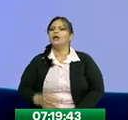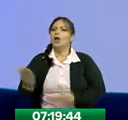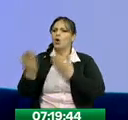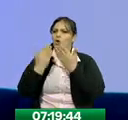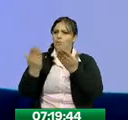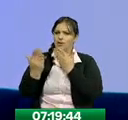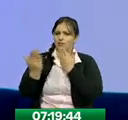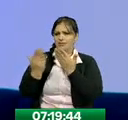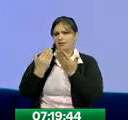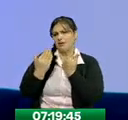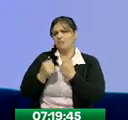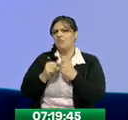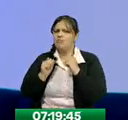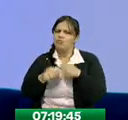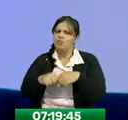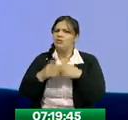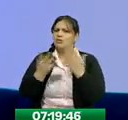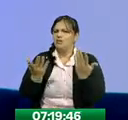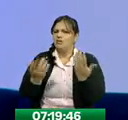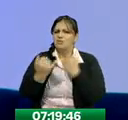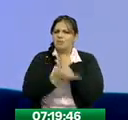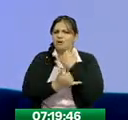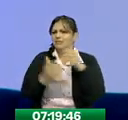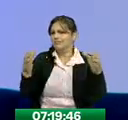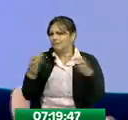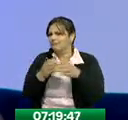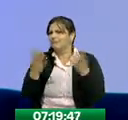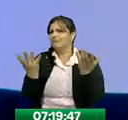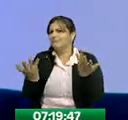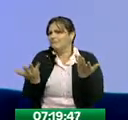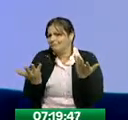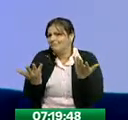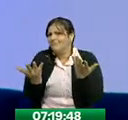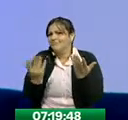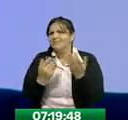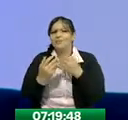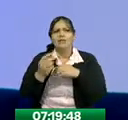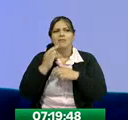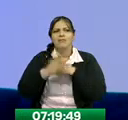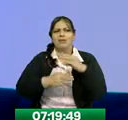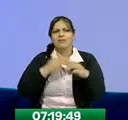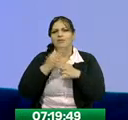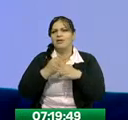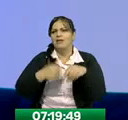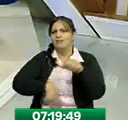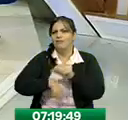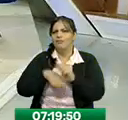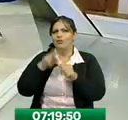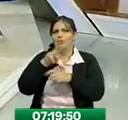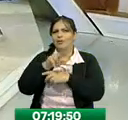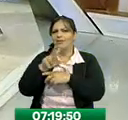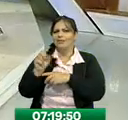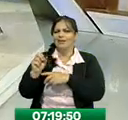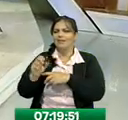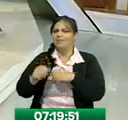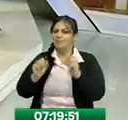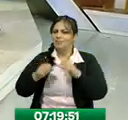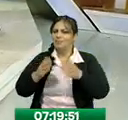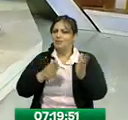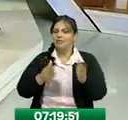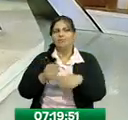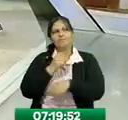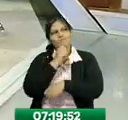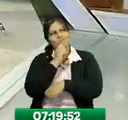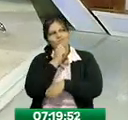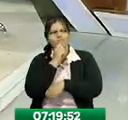ojos el tema de poder hacer el mundial entre los tres países. Ministra, más allá de ese deseo muy justo y